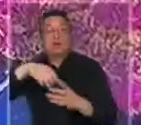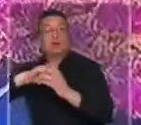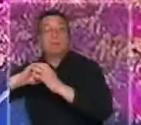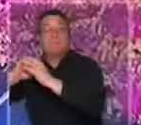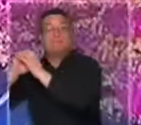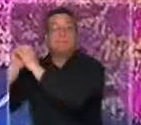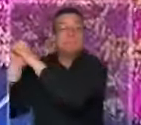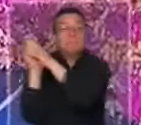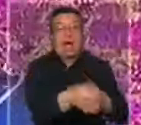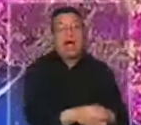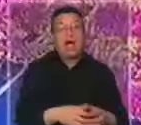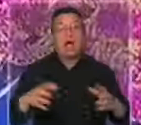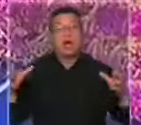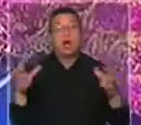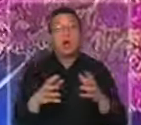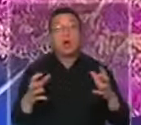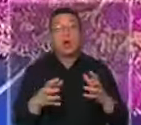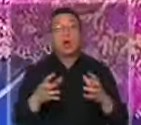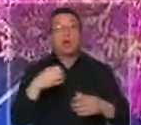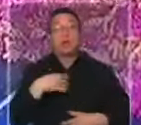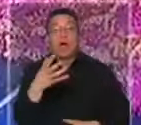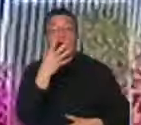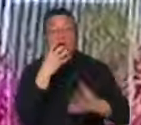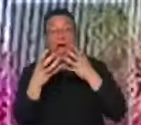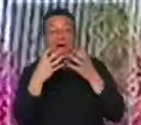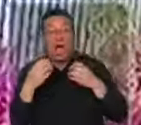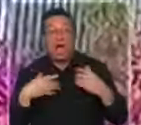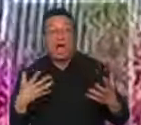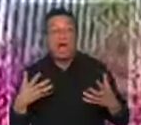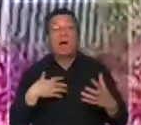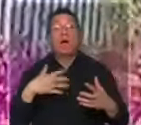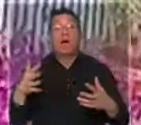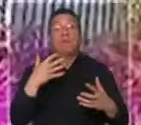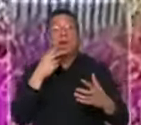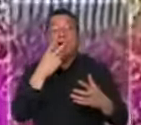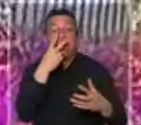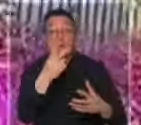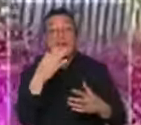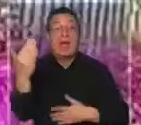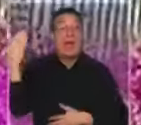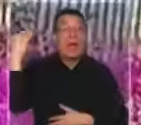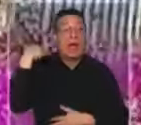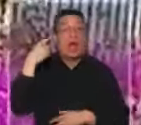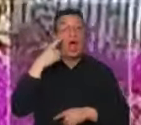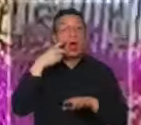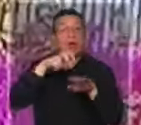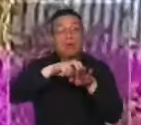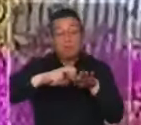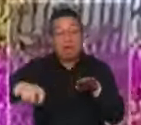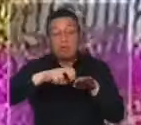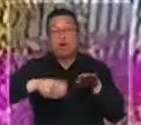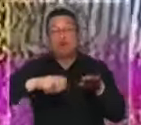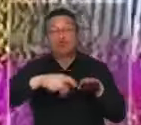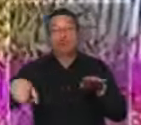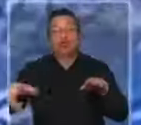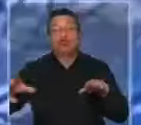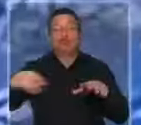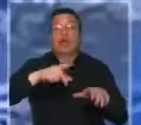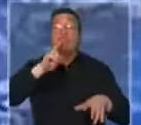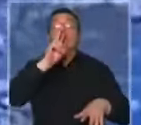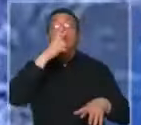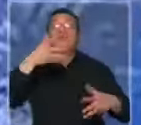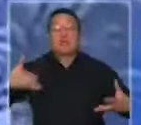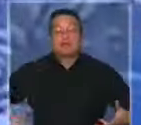de chofer. Y eso le grito, don Sergio, le digo yo. Para que se fijara que atrás venían bajando los infames, venían con el televisor y